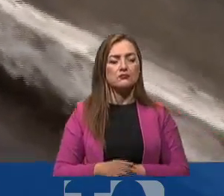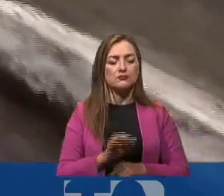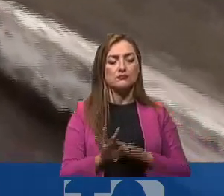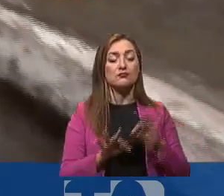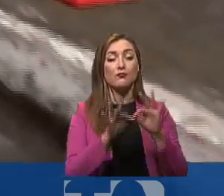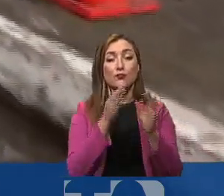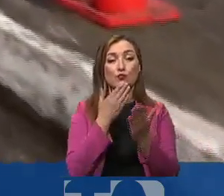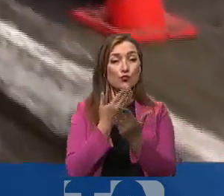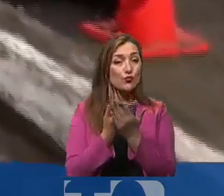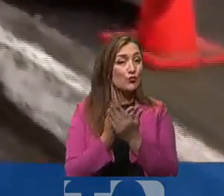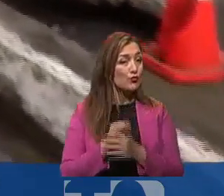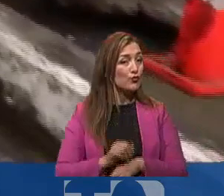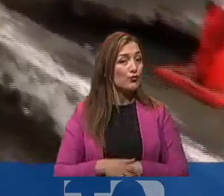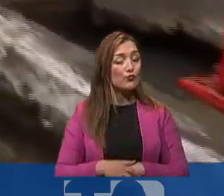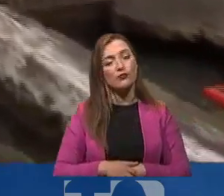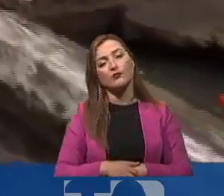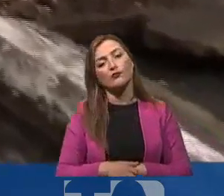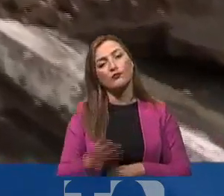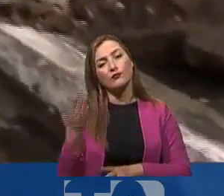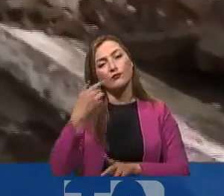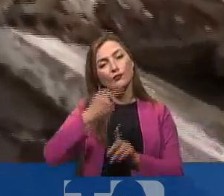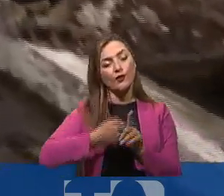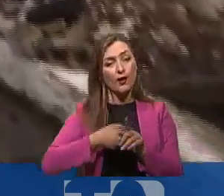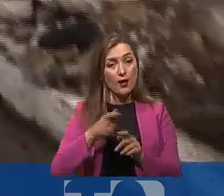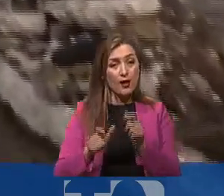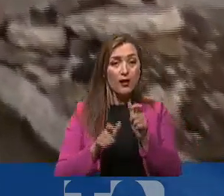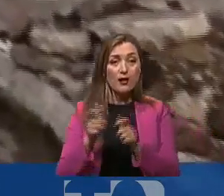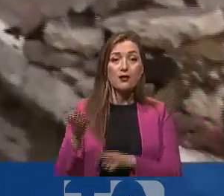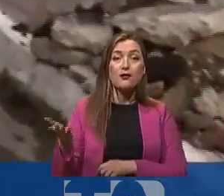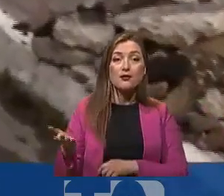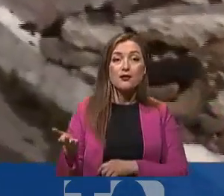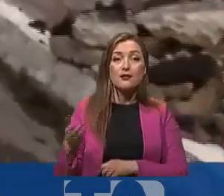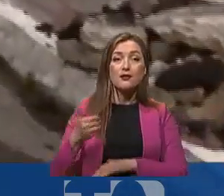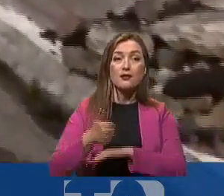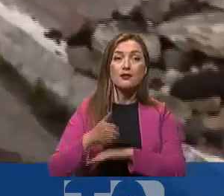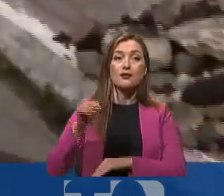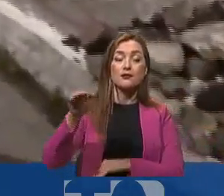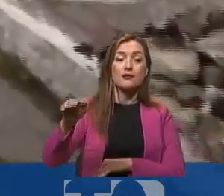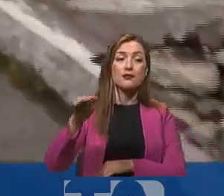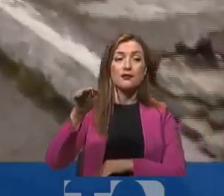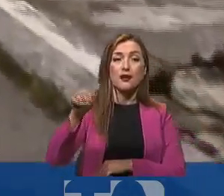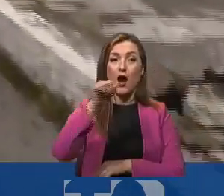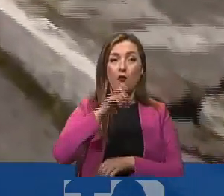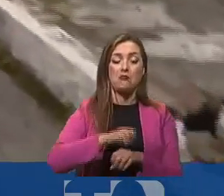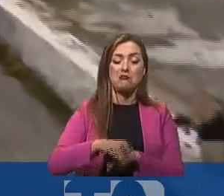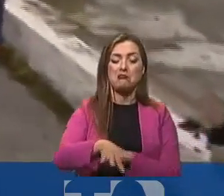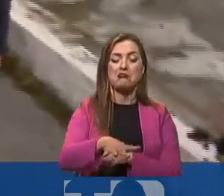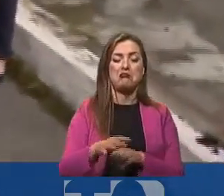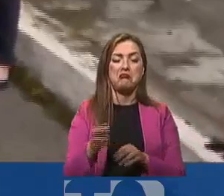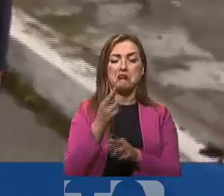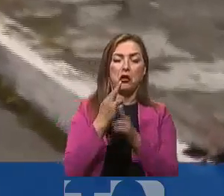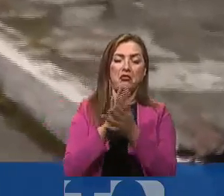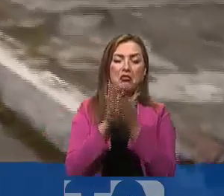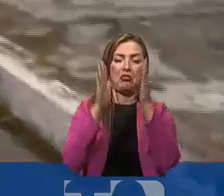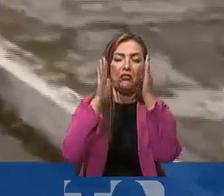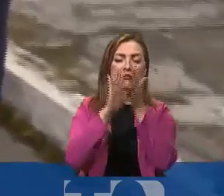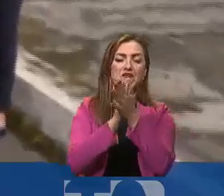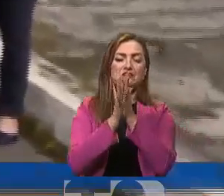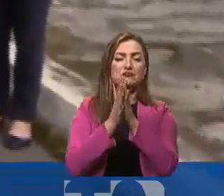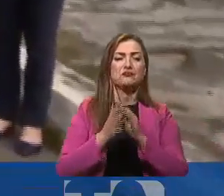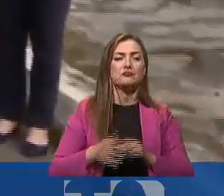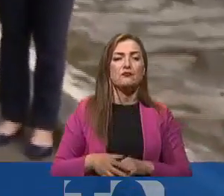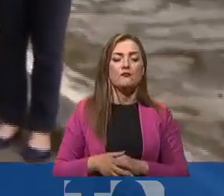gracias. Ya lo escuchábamos, ya son varios meses que los vecinos no tienen una respuesta respecto a esta fuga de agua, incluso se